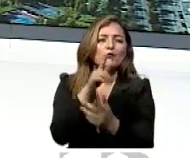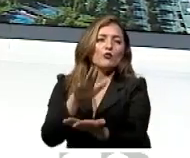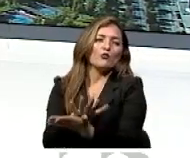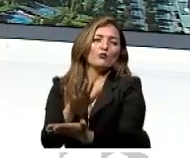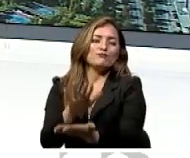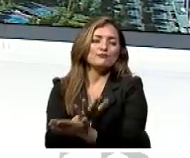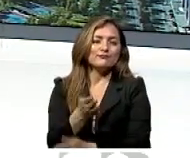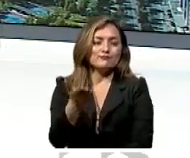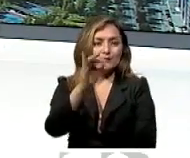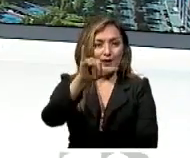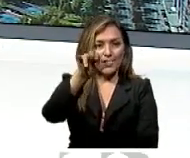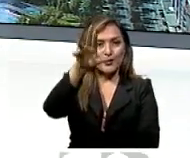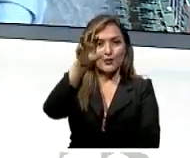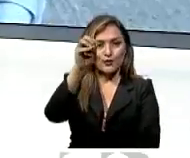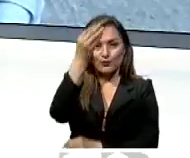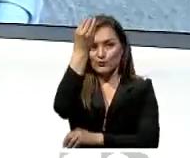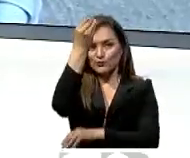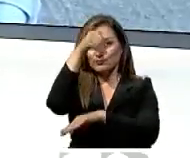buenas tardes.